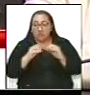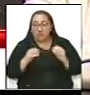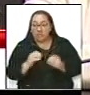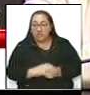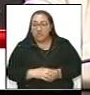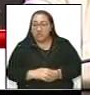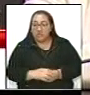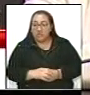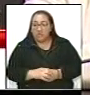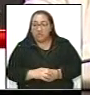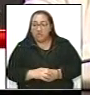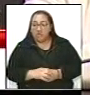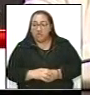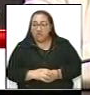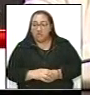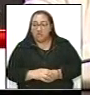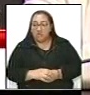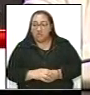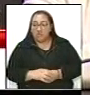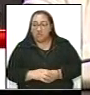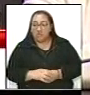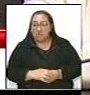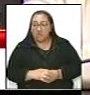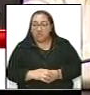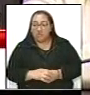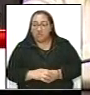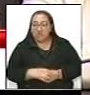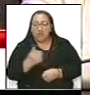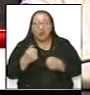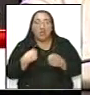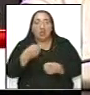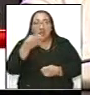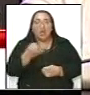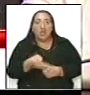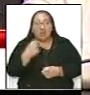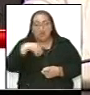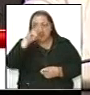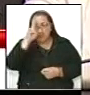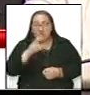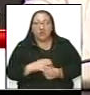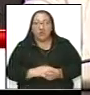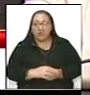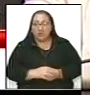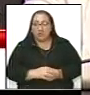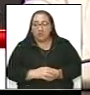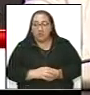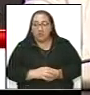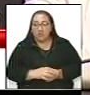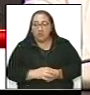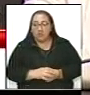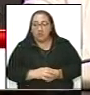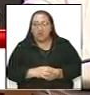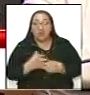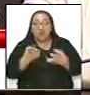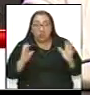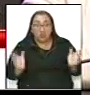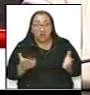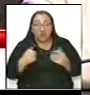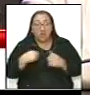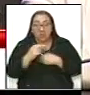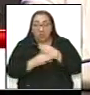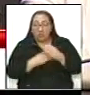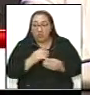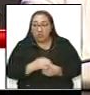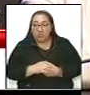llamado. ¿Qué vamos a legislar? ¿Cuál es la realidad peruana? Queremos promocionar nuestro país al